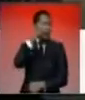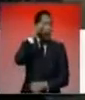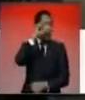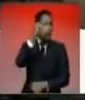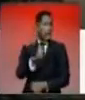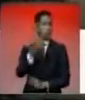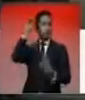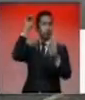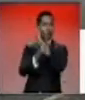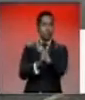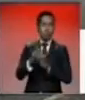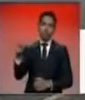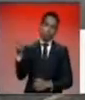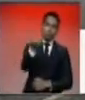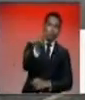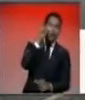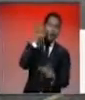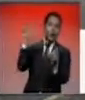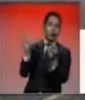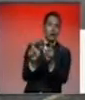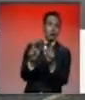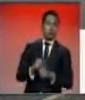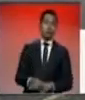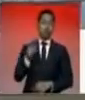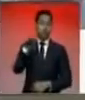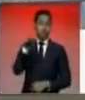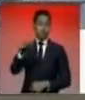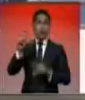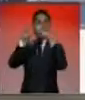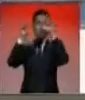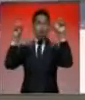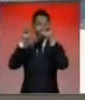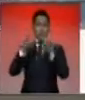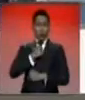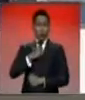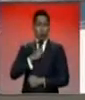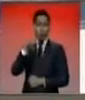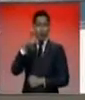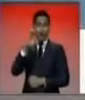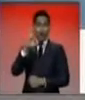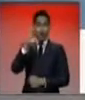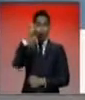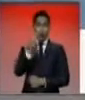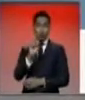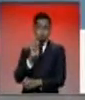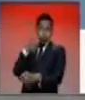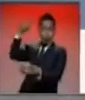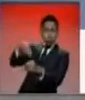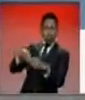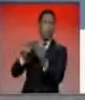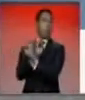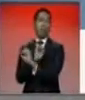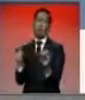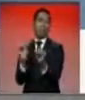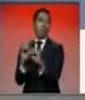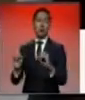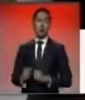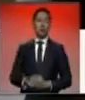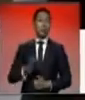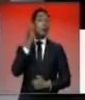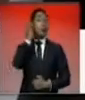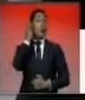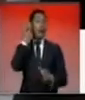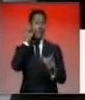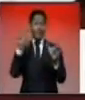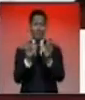la alianza creo suma guillermo lasso en el marco de la segunda vuelta presidencial del pasado 2 de abril la fiscal del caso cecilia garzón